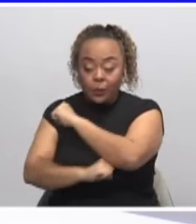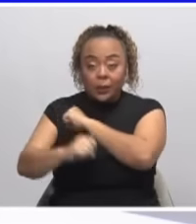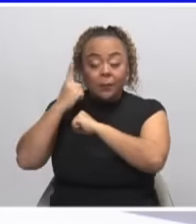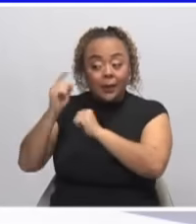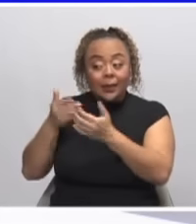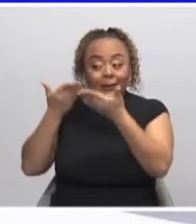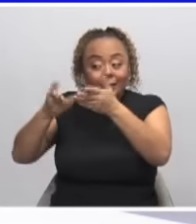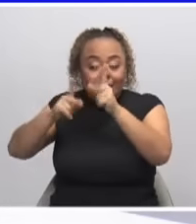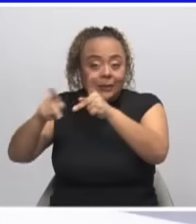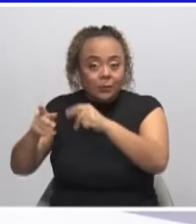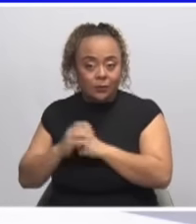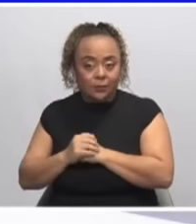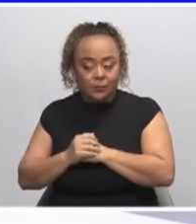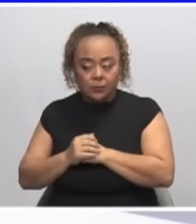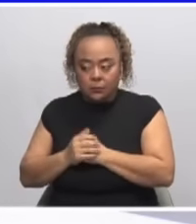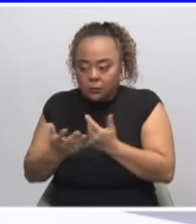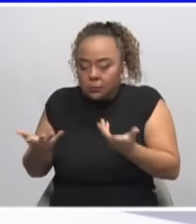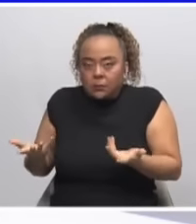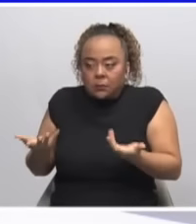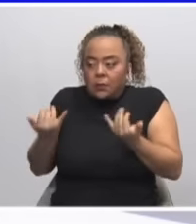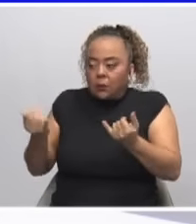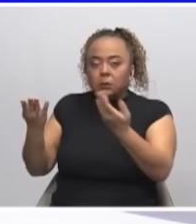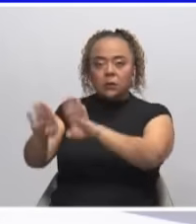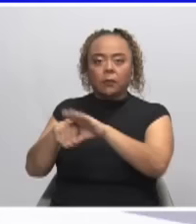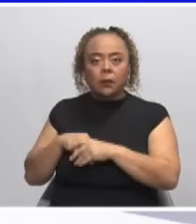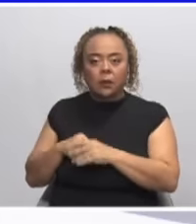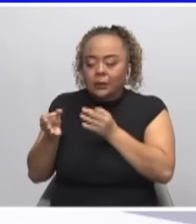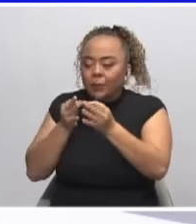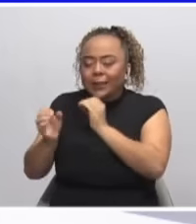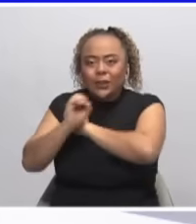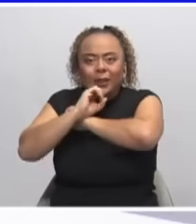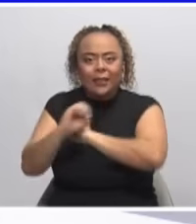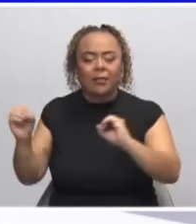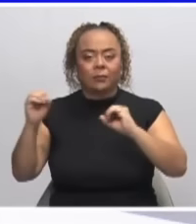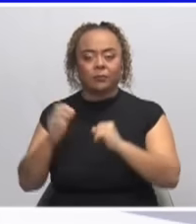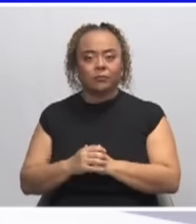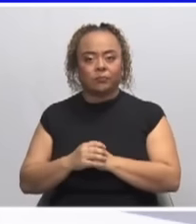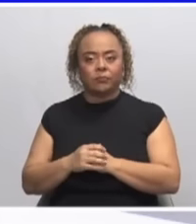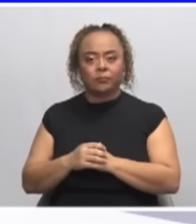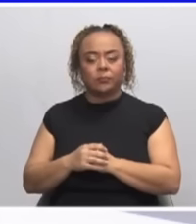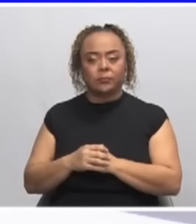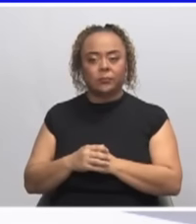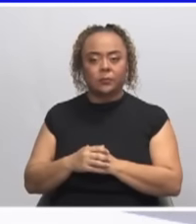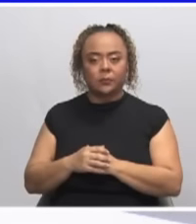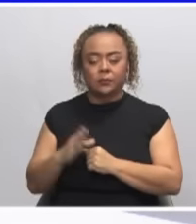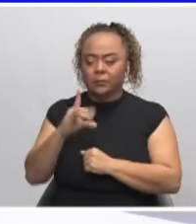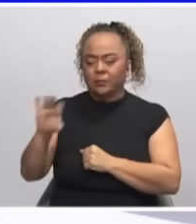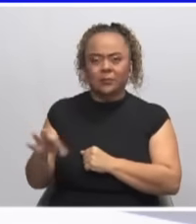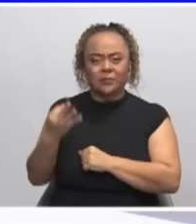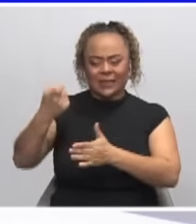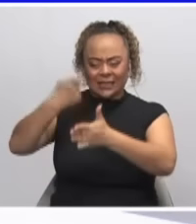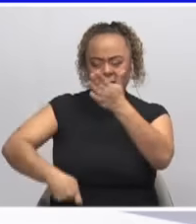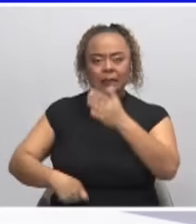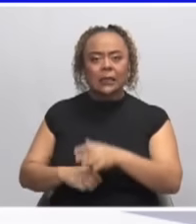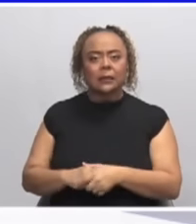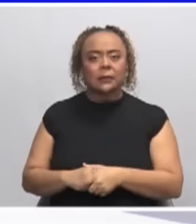aficionado de un momento a otro se cierra sin explicación alguna eh Y de forma